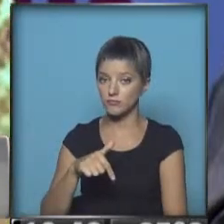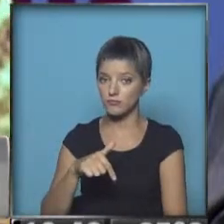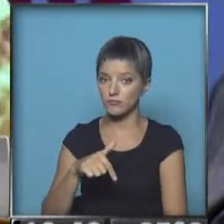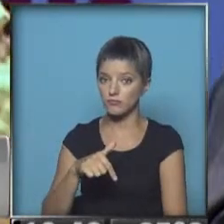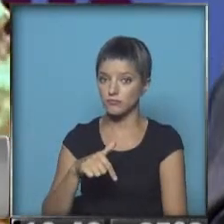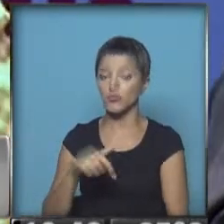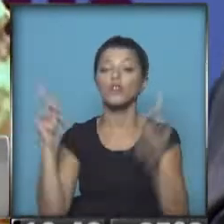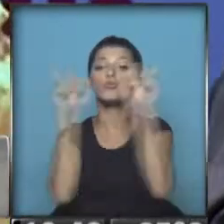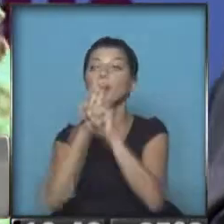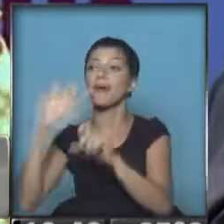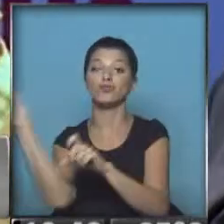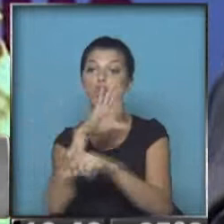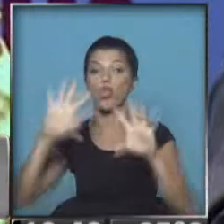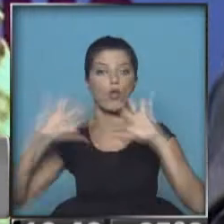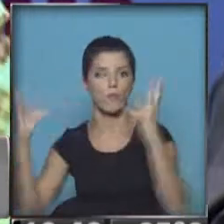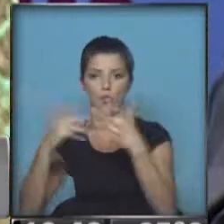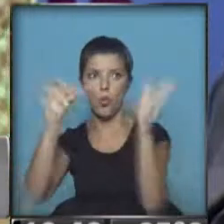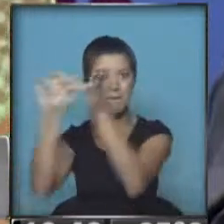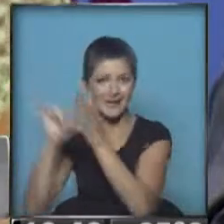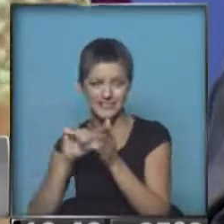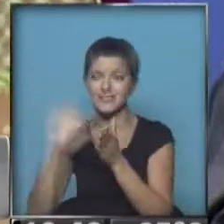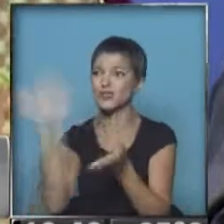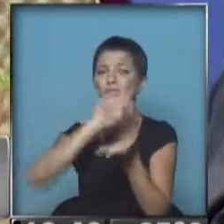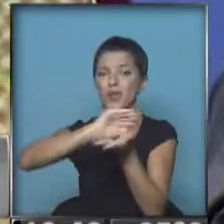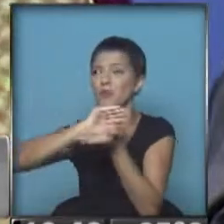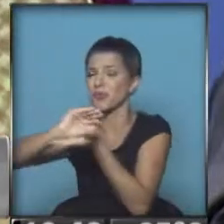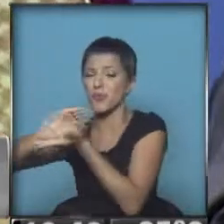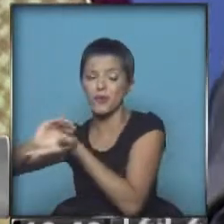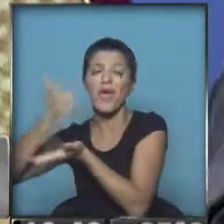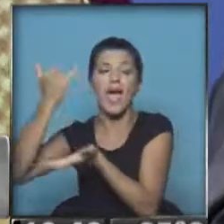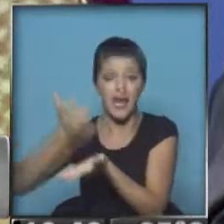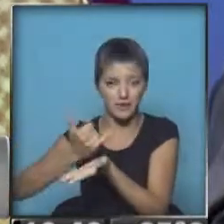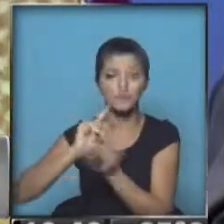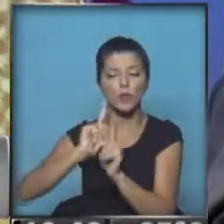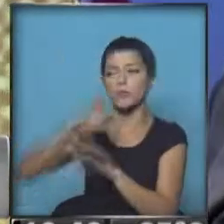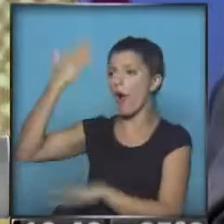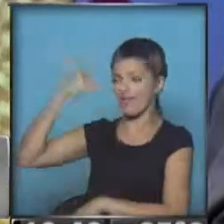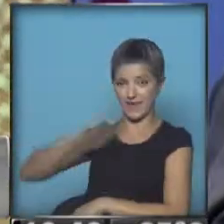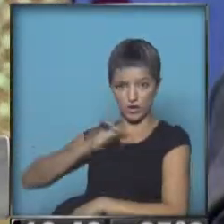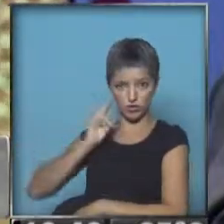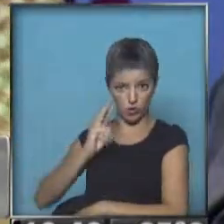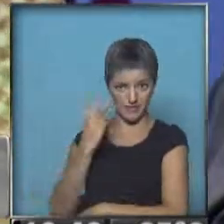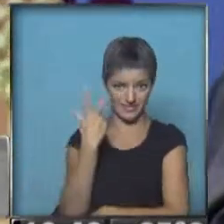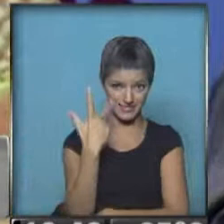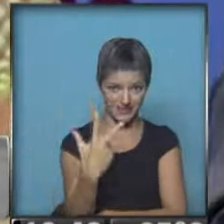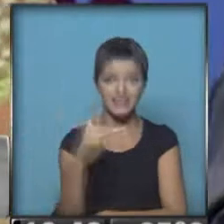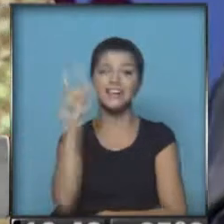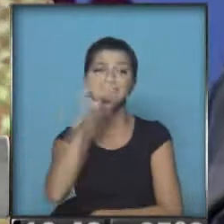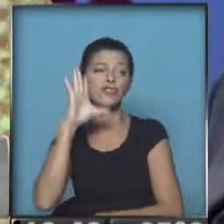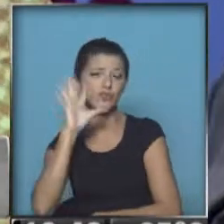en los mayores países del mundo, el altísimo nivel de endeudamiento, el mismo que nosotros teníamos allá por el año 2003, un 150,